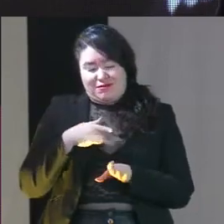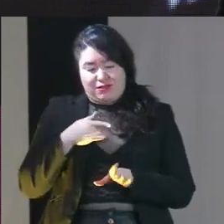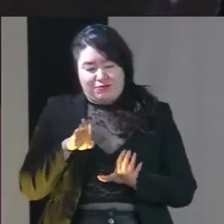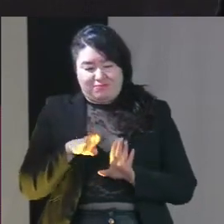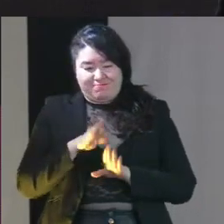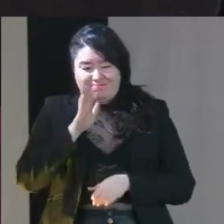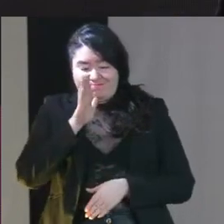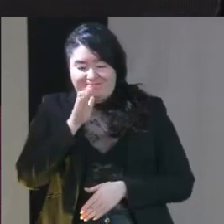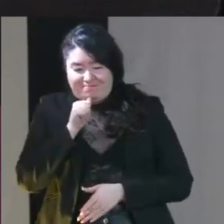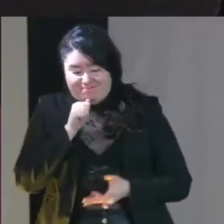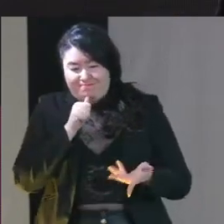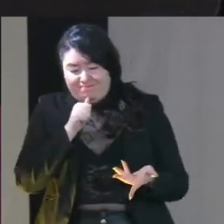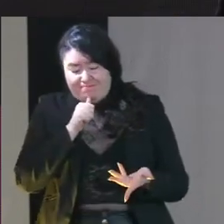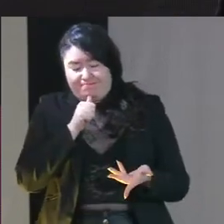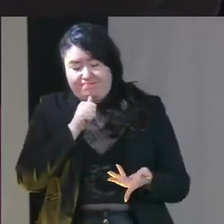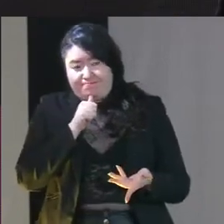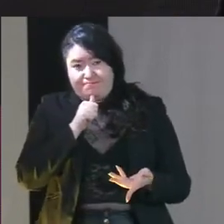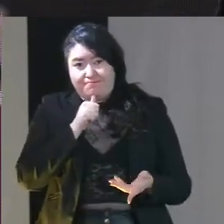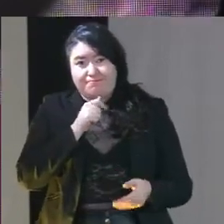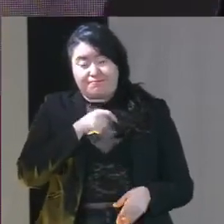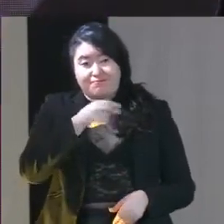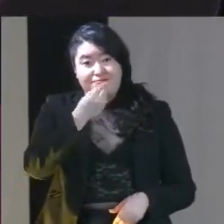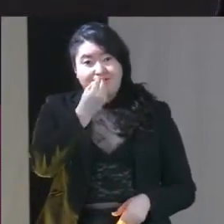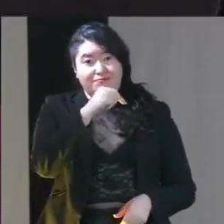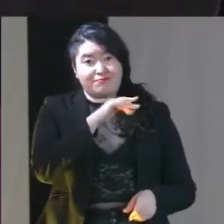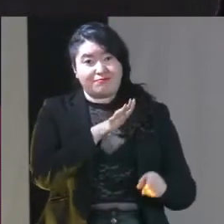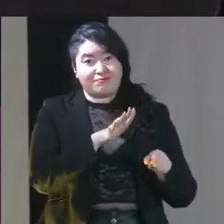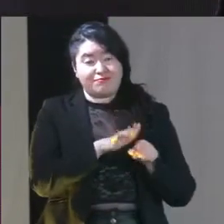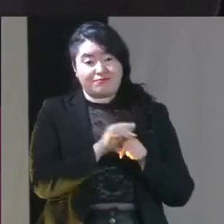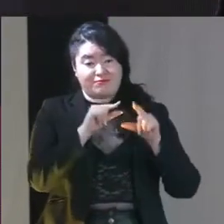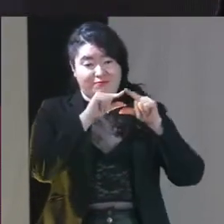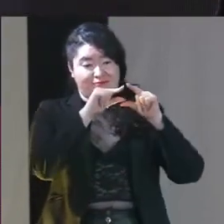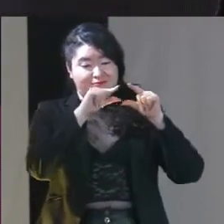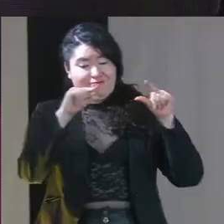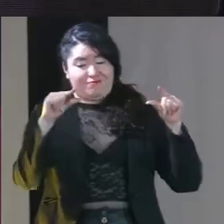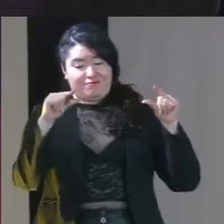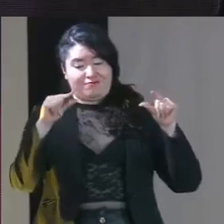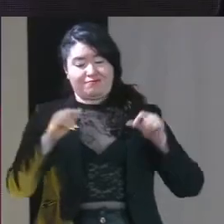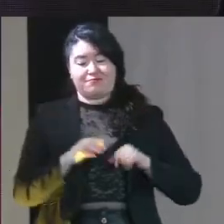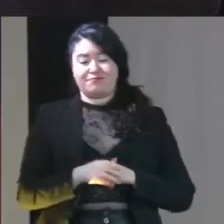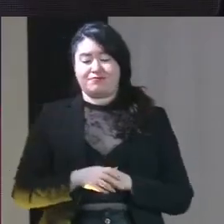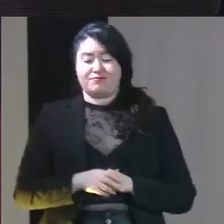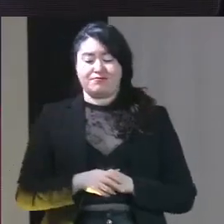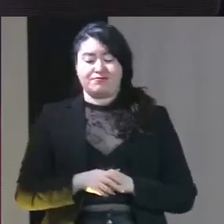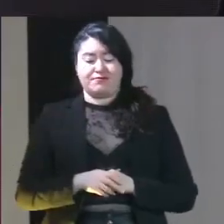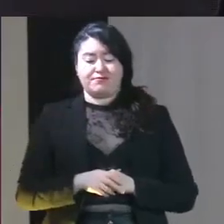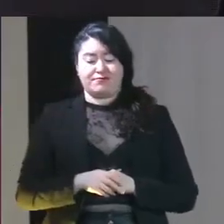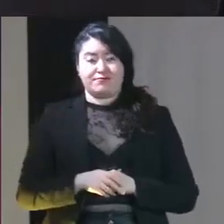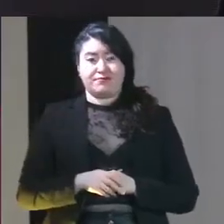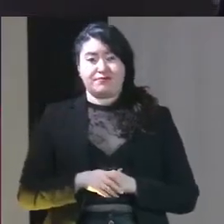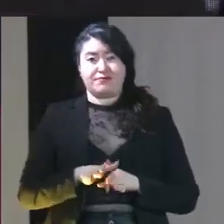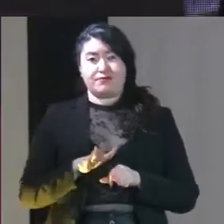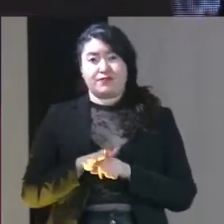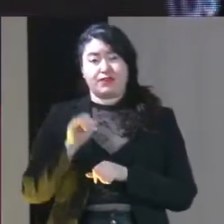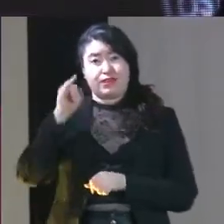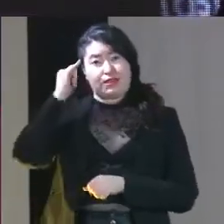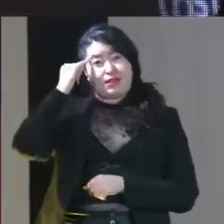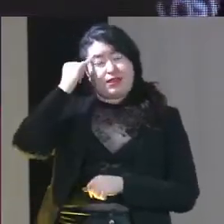arrinconado, se llamará en primer título, Las Guerras